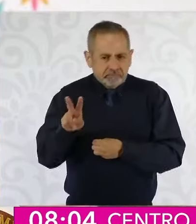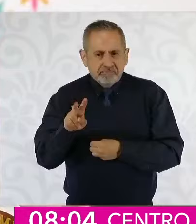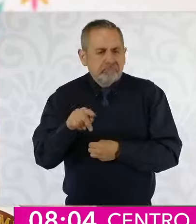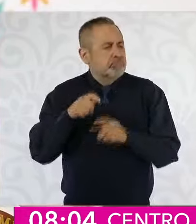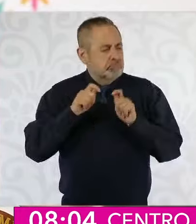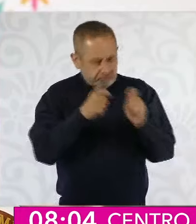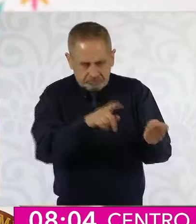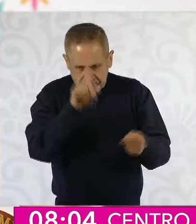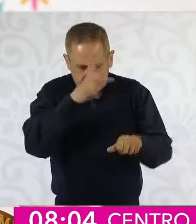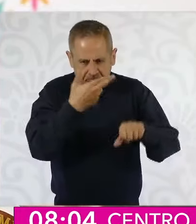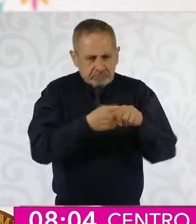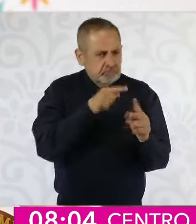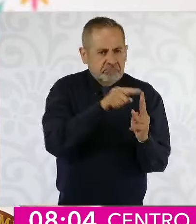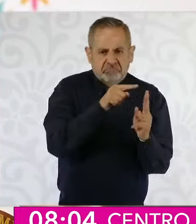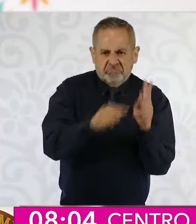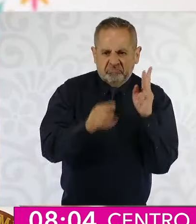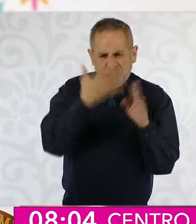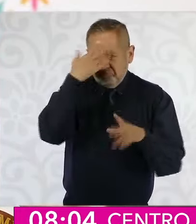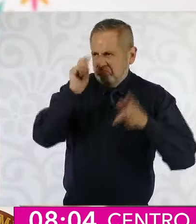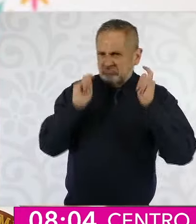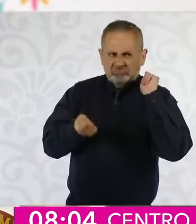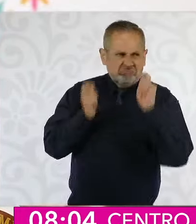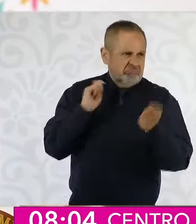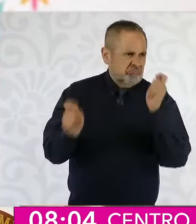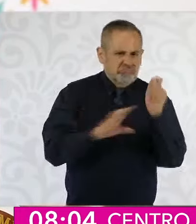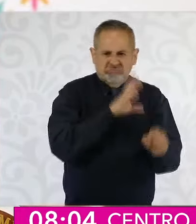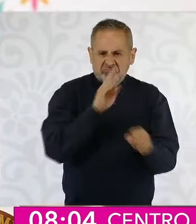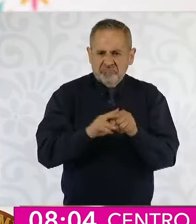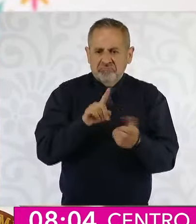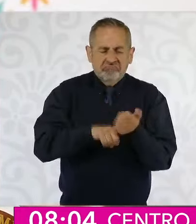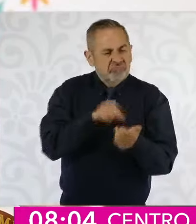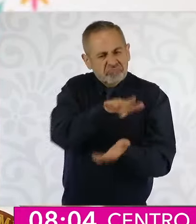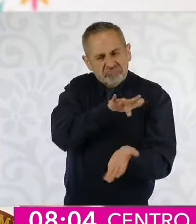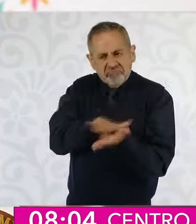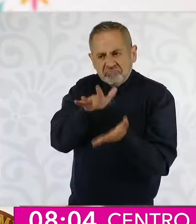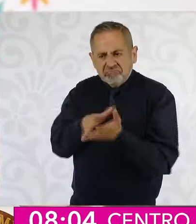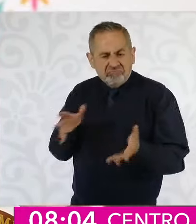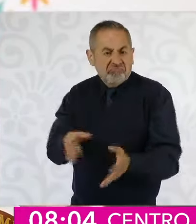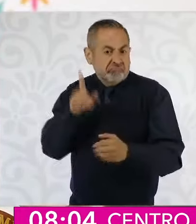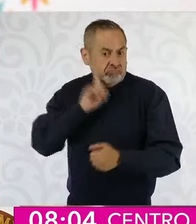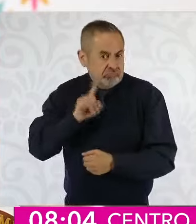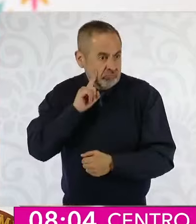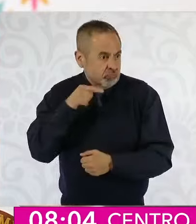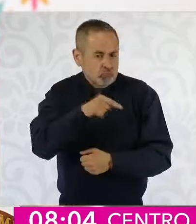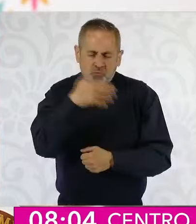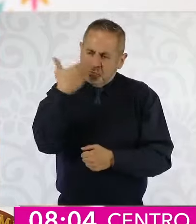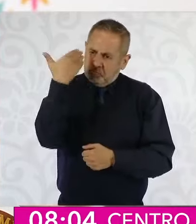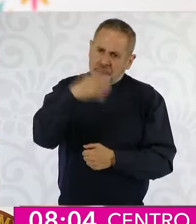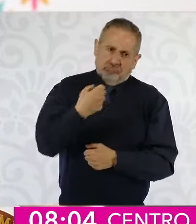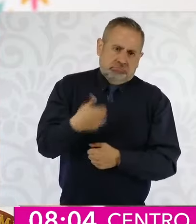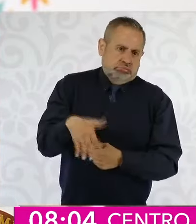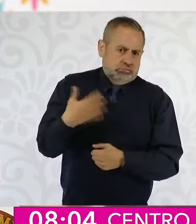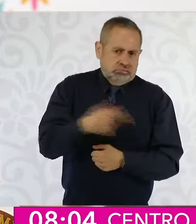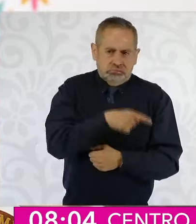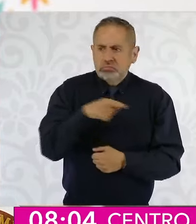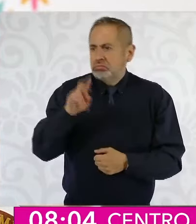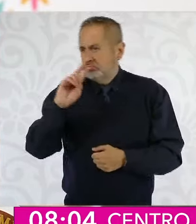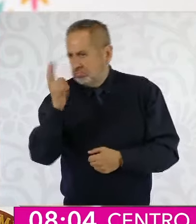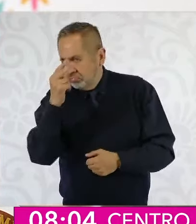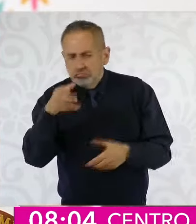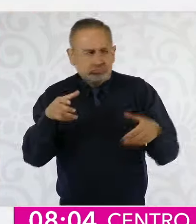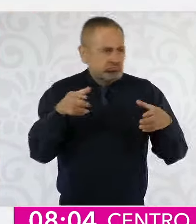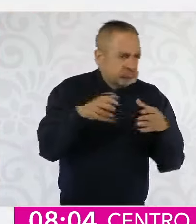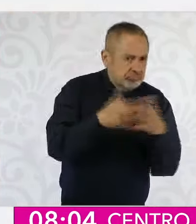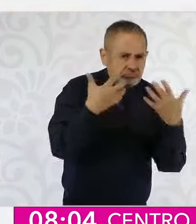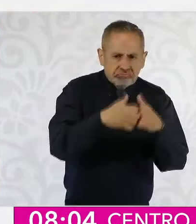ha especializado en generar programas de liderazgo para mujeres y en vincular a la educación superior